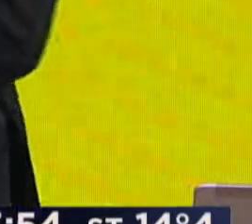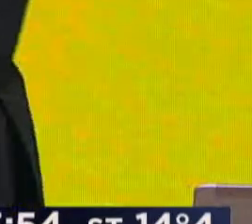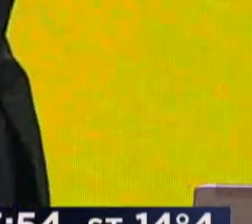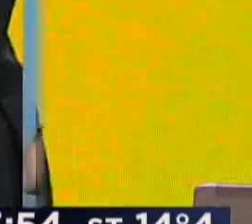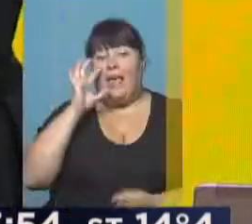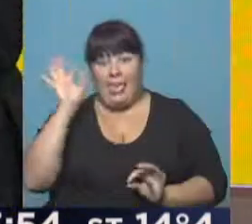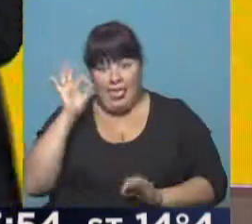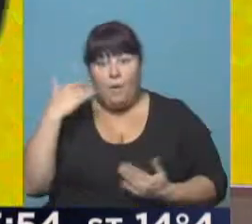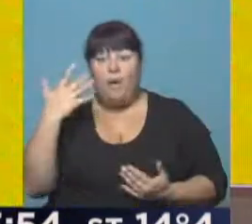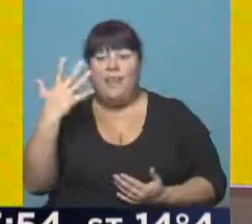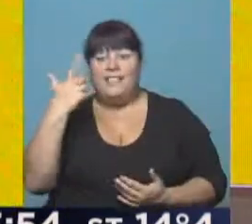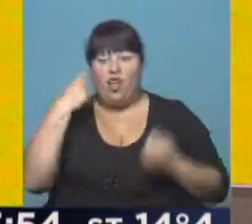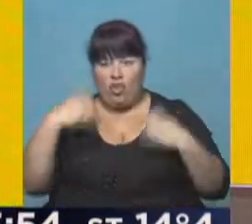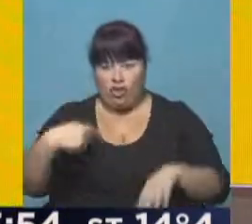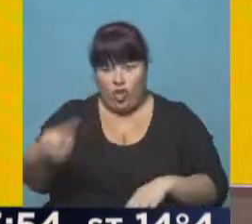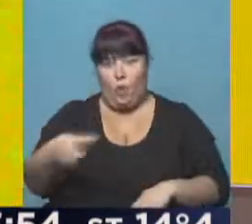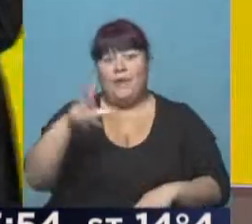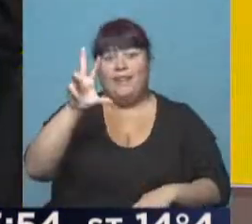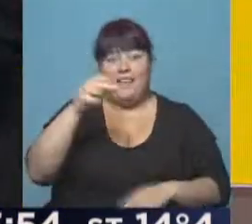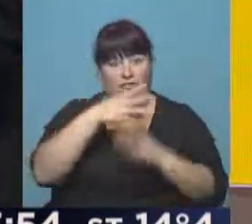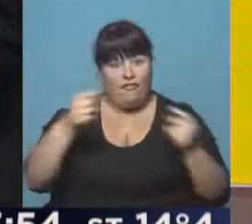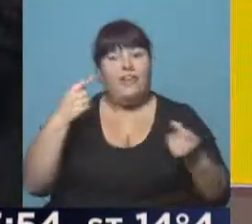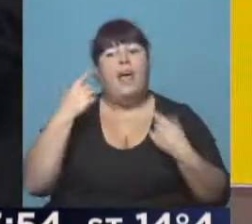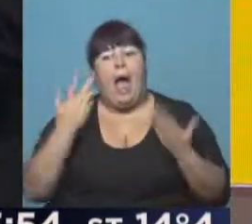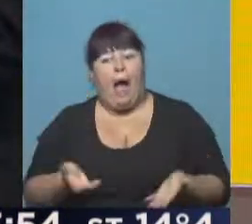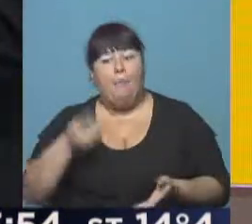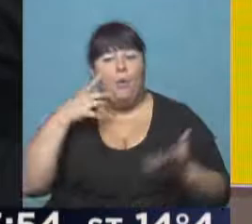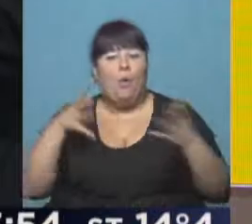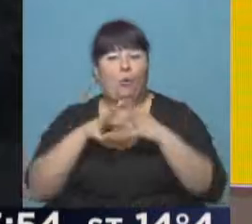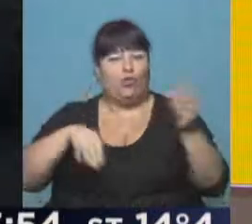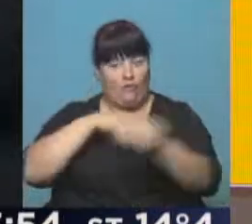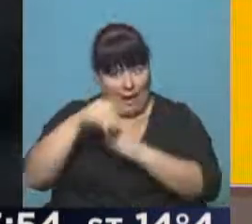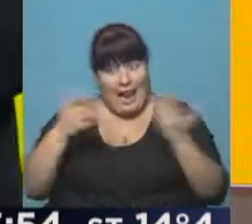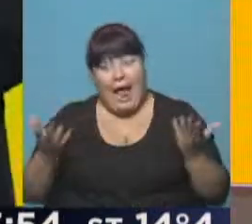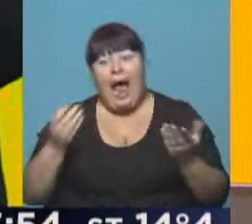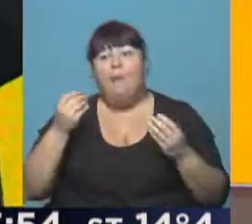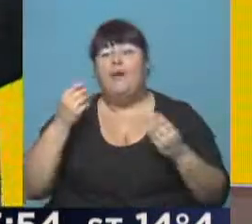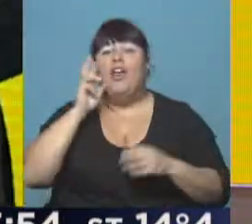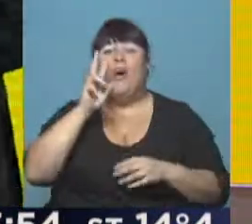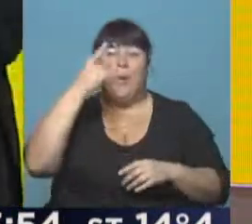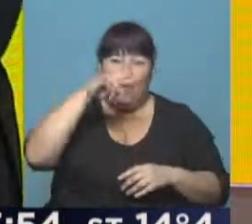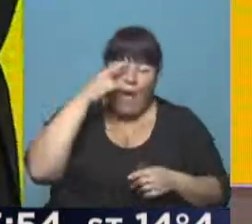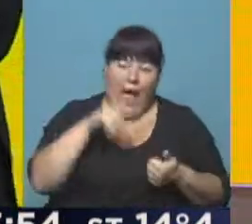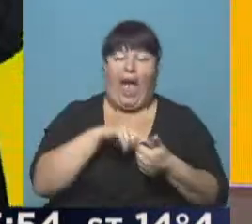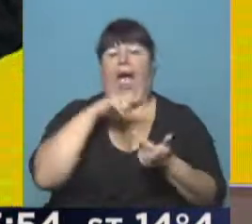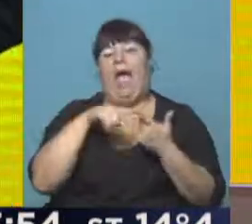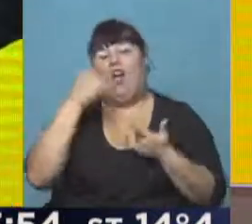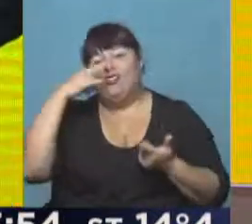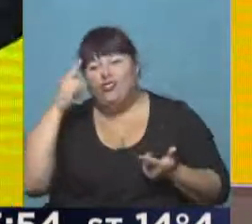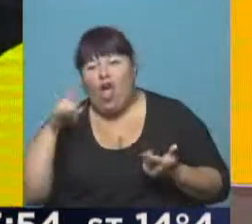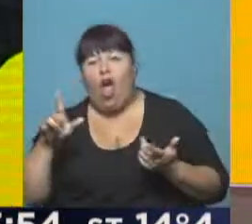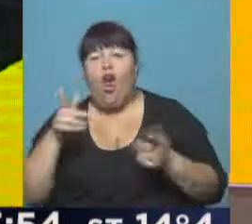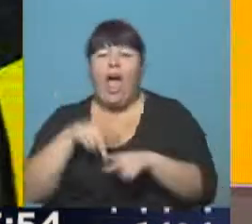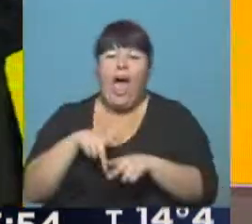Si no la visitaron, tienen 5 días más porque cierra el próximo 30. Es una muy buena opción para ir con toda la familia. Claro, lo que pasa es que después de ver las vaquitas, de ver algún toro,